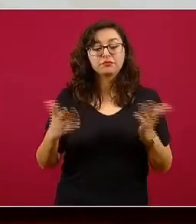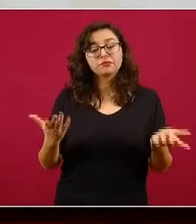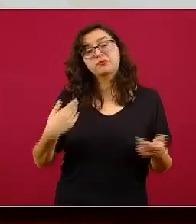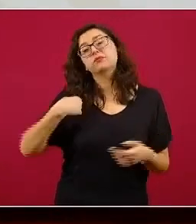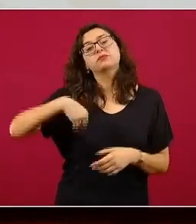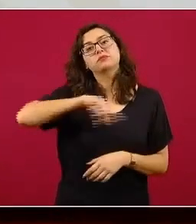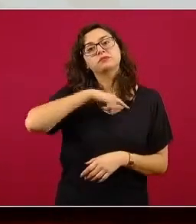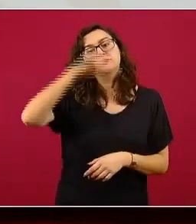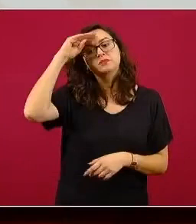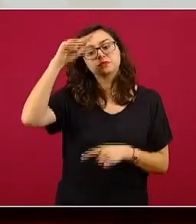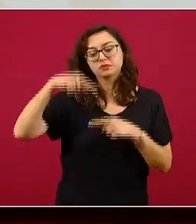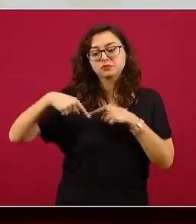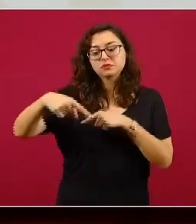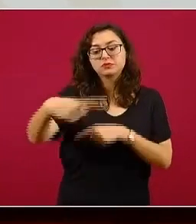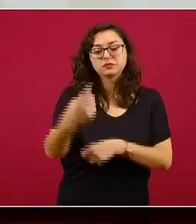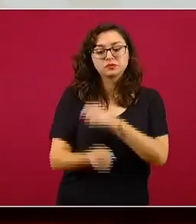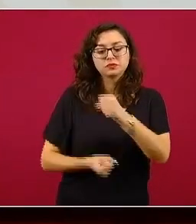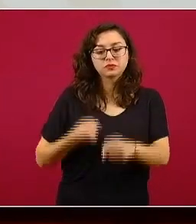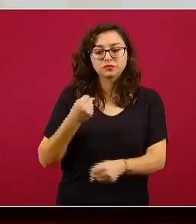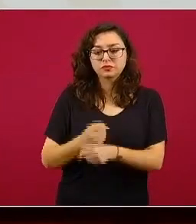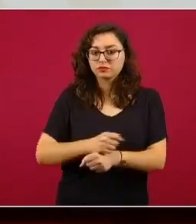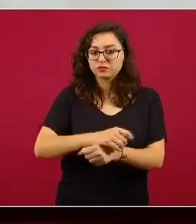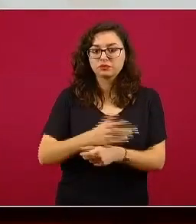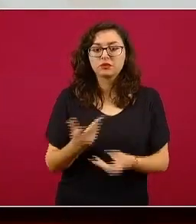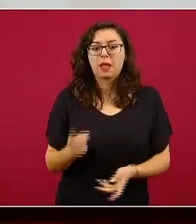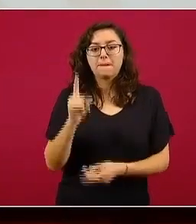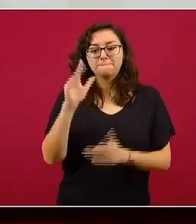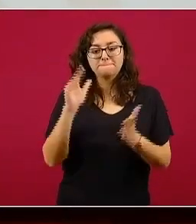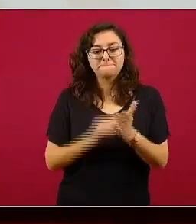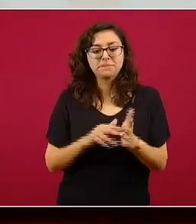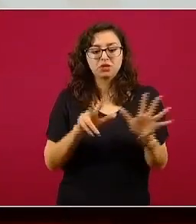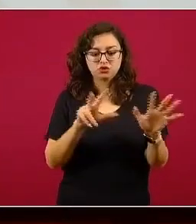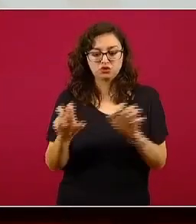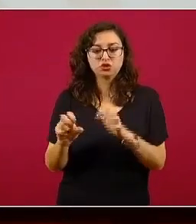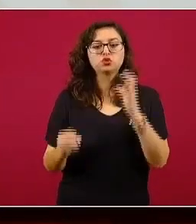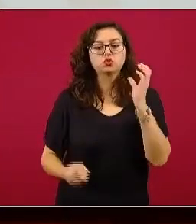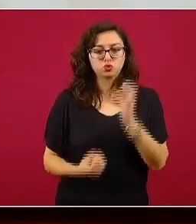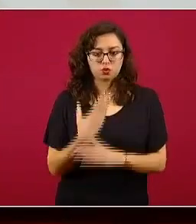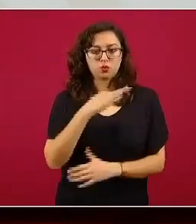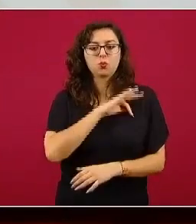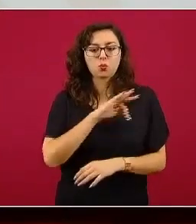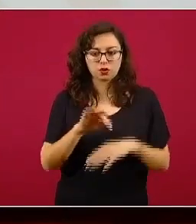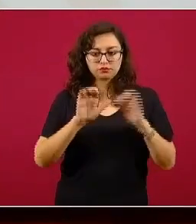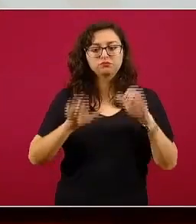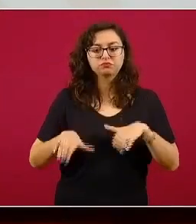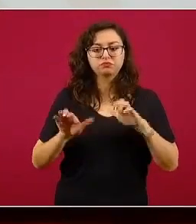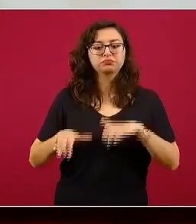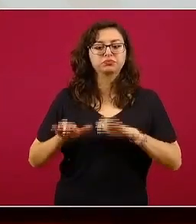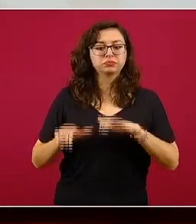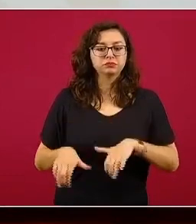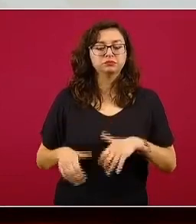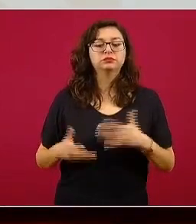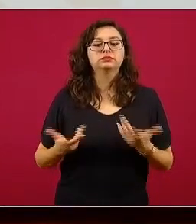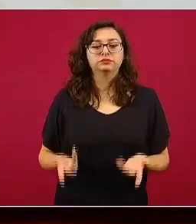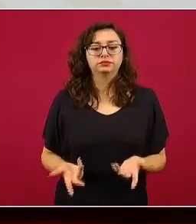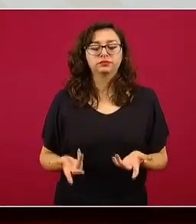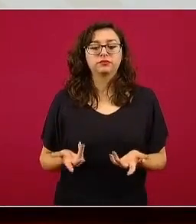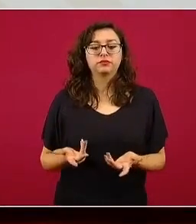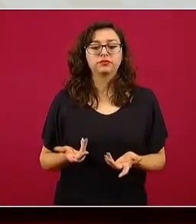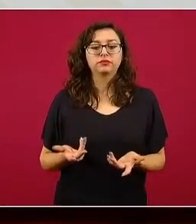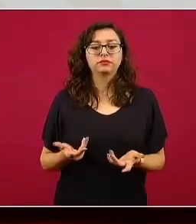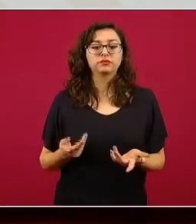fiscal aún nos quedan como cerca de 1,800 nuevas contrataciones que seguimos haciendo solamente para el